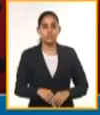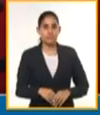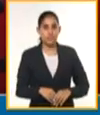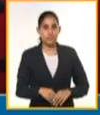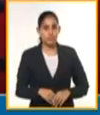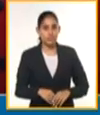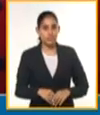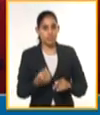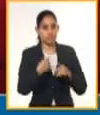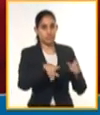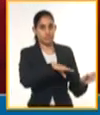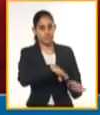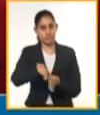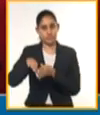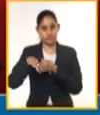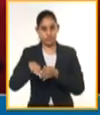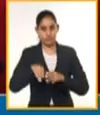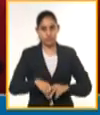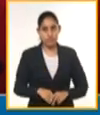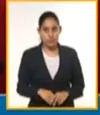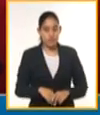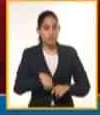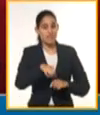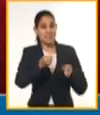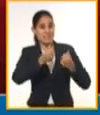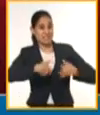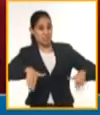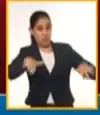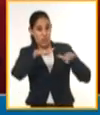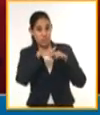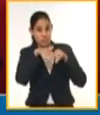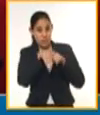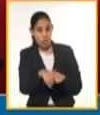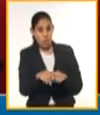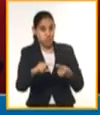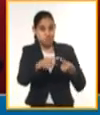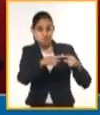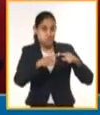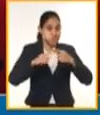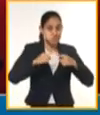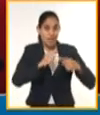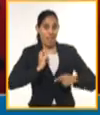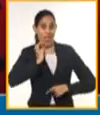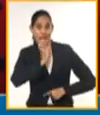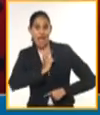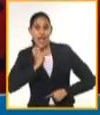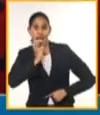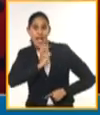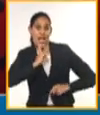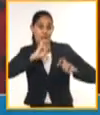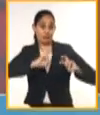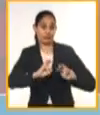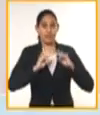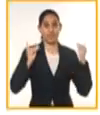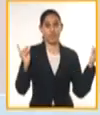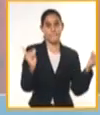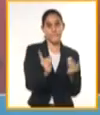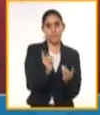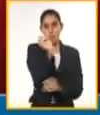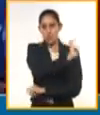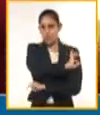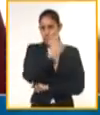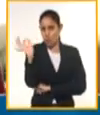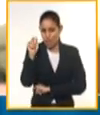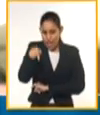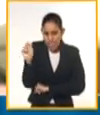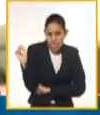Volvemos a Washington porque, Cristina, esta ha sido una situación inédita. Este enfrentamiento verbal a gritos en el despacho Oval no se había visto nunca. Pues no, aquí